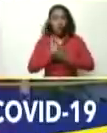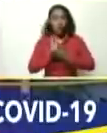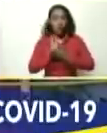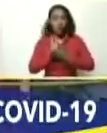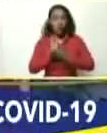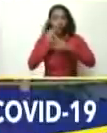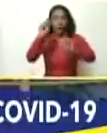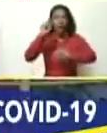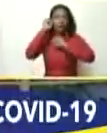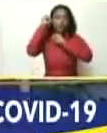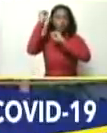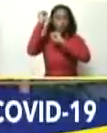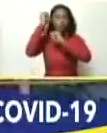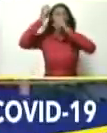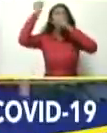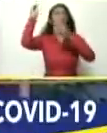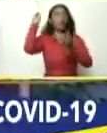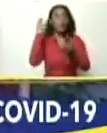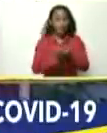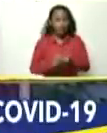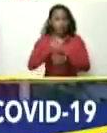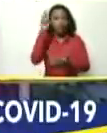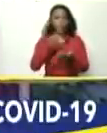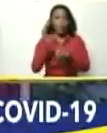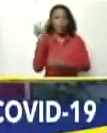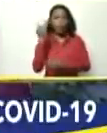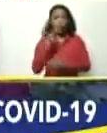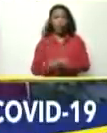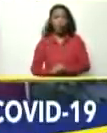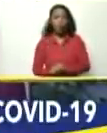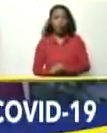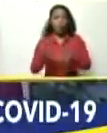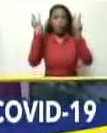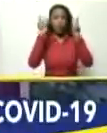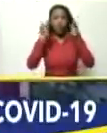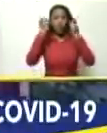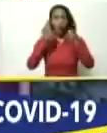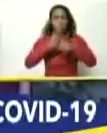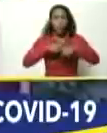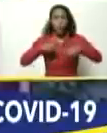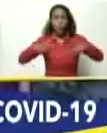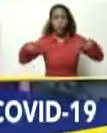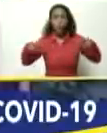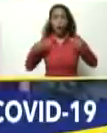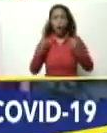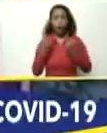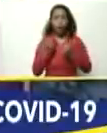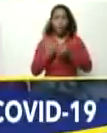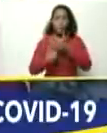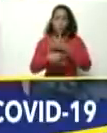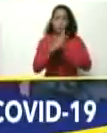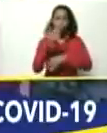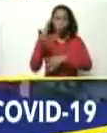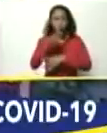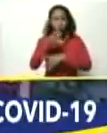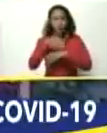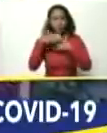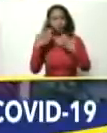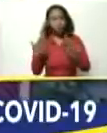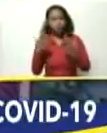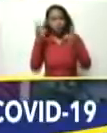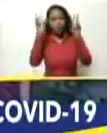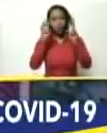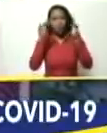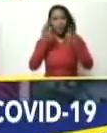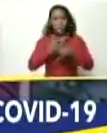la victoria otra vez en el 2022, para la nueva prosperidad económica. Vamos en la búsqueda de la